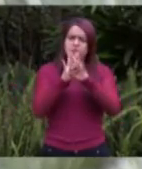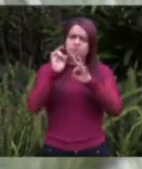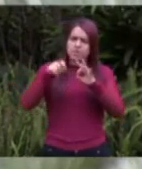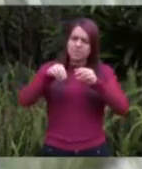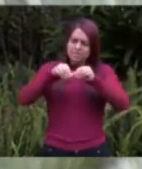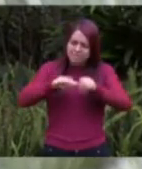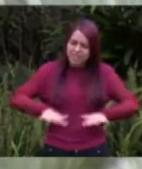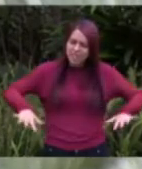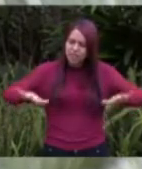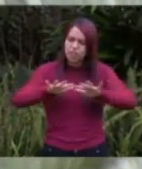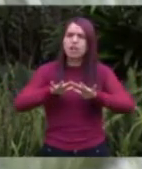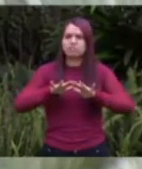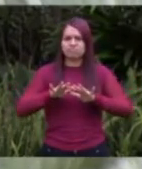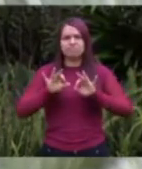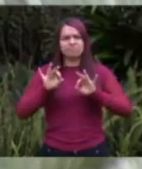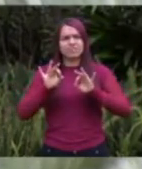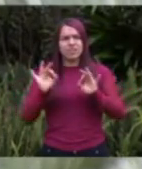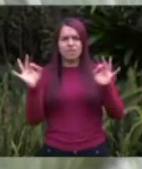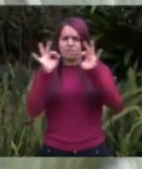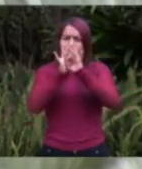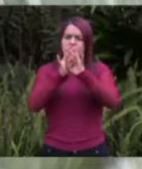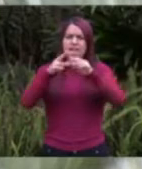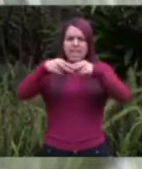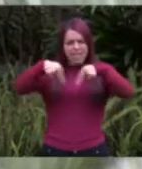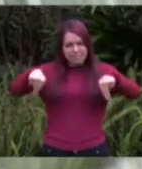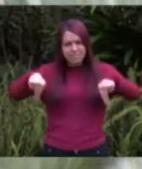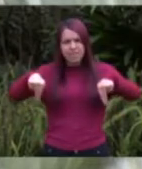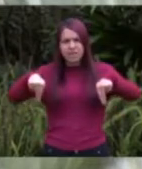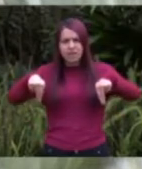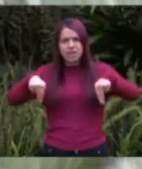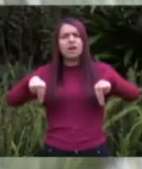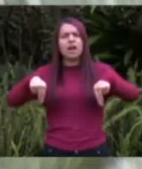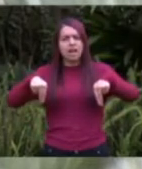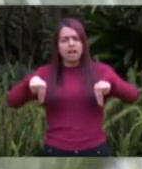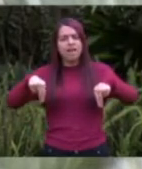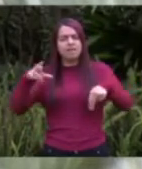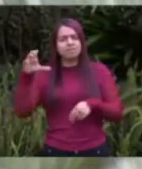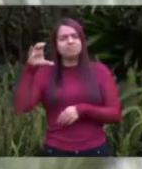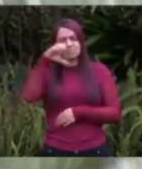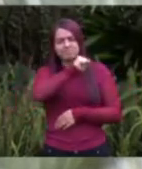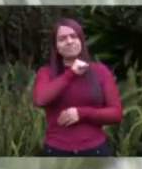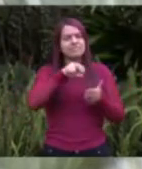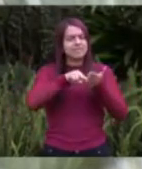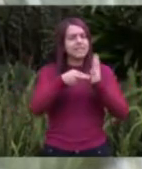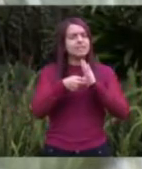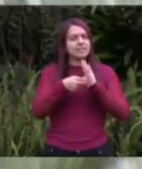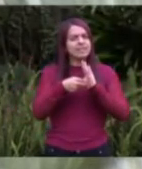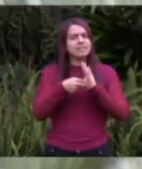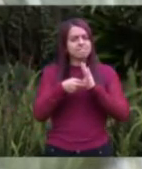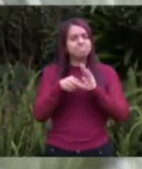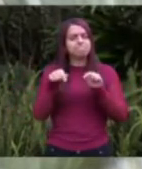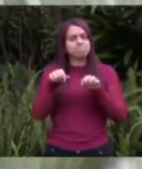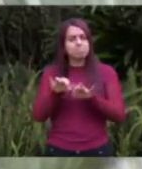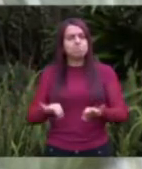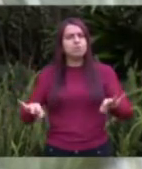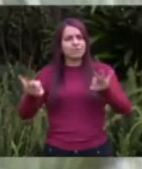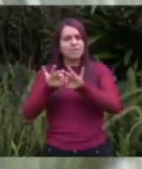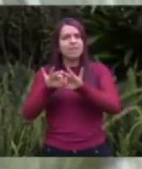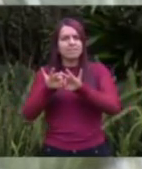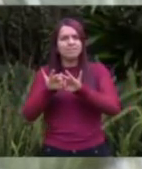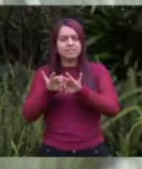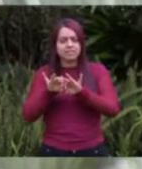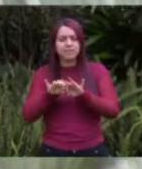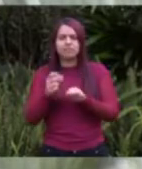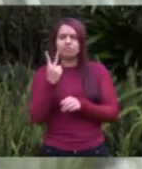diferencial, de género, ha marcado pues una línea que es de indiscutible importancia. Se han creado espacios